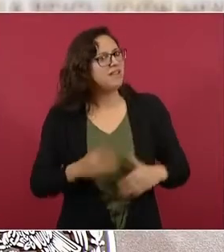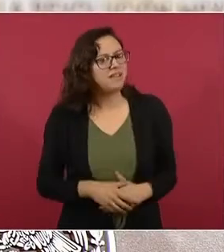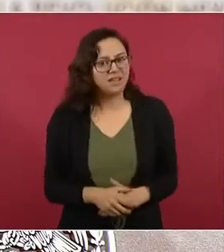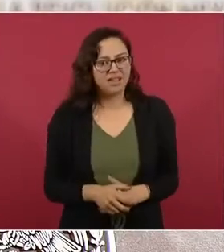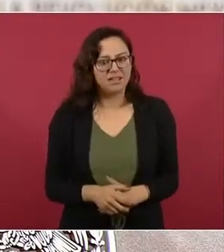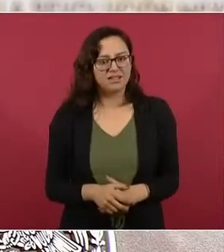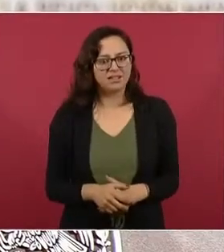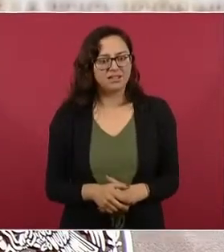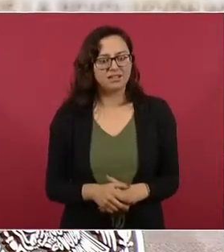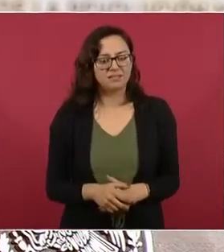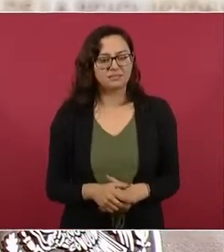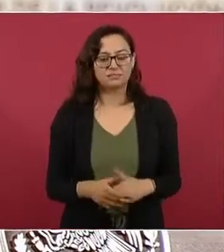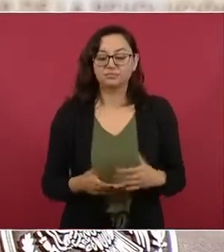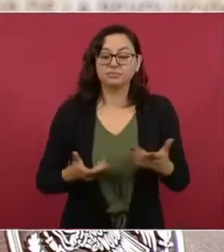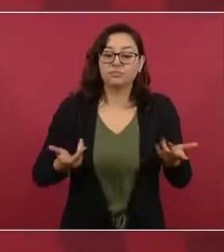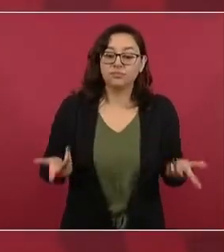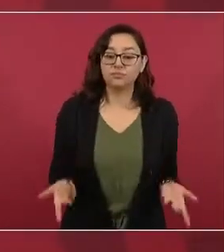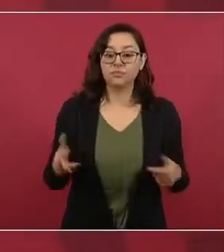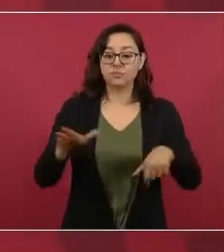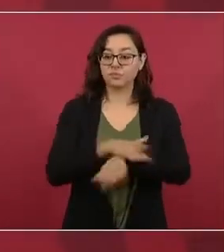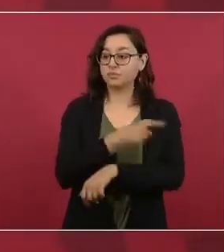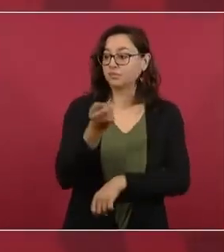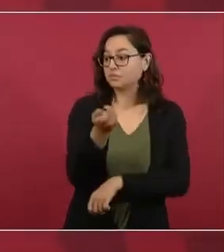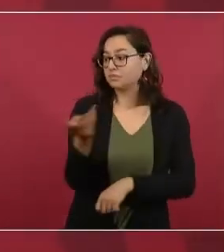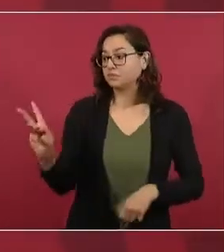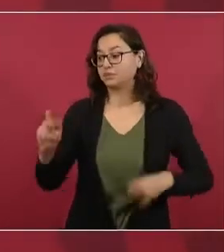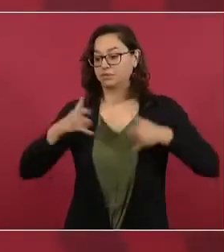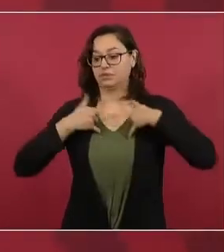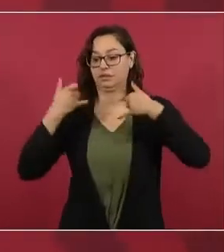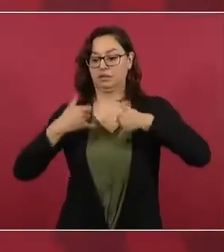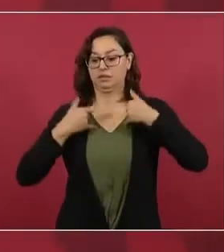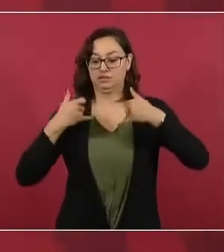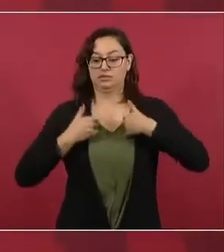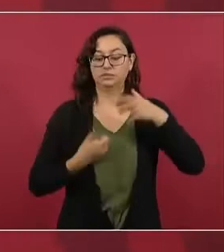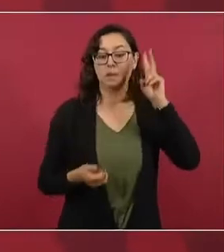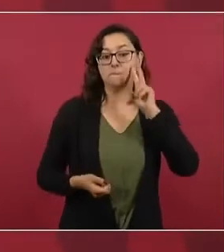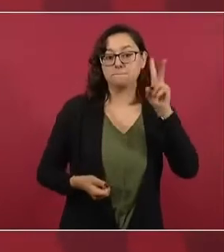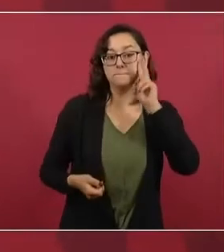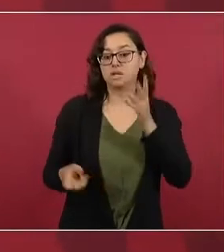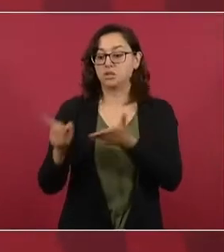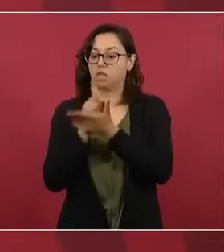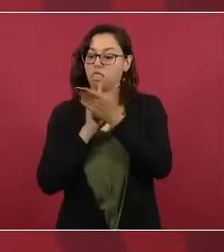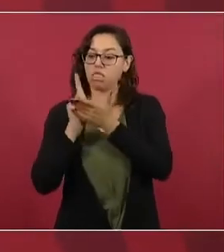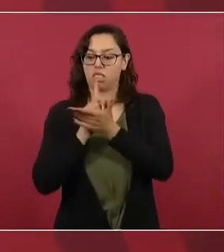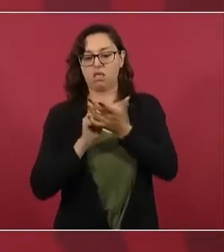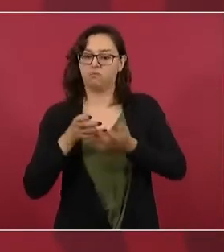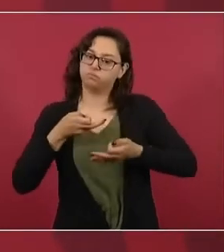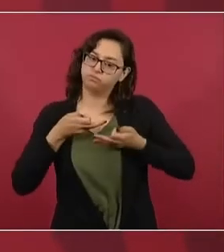Porque para tomar ese camino es porque no hay